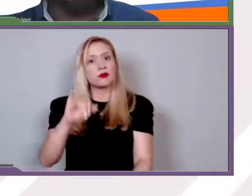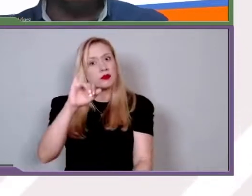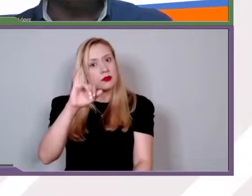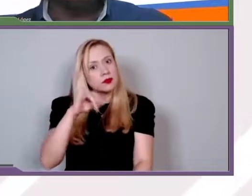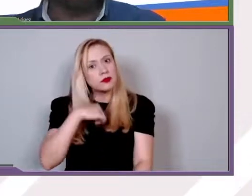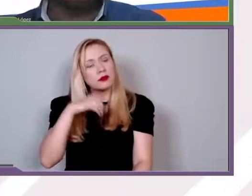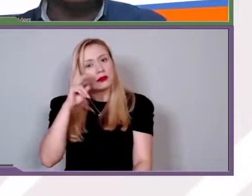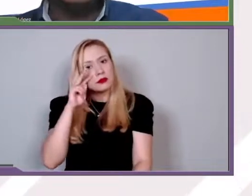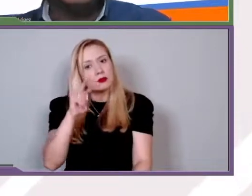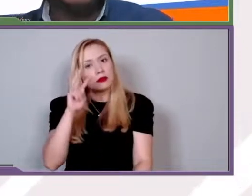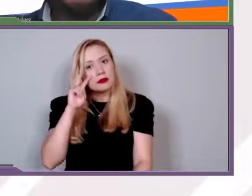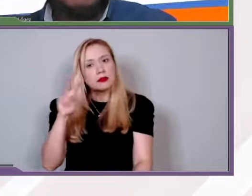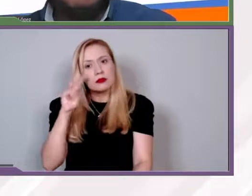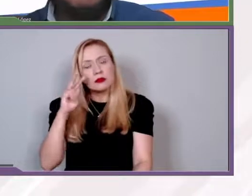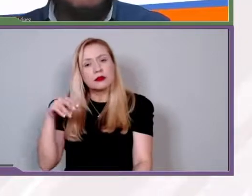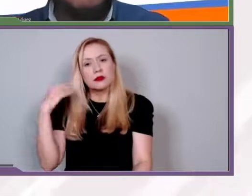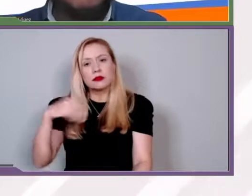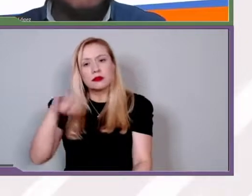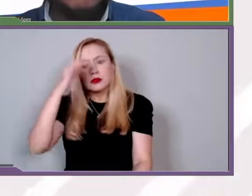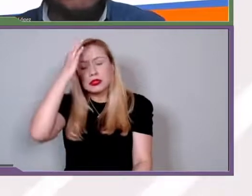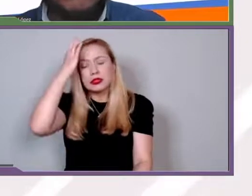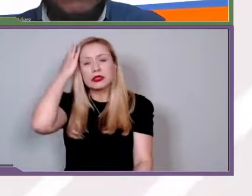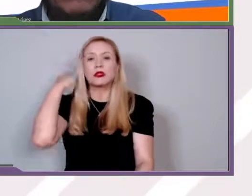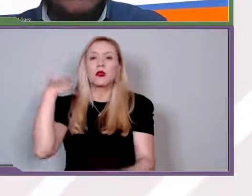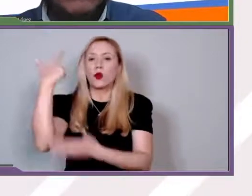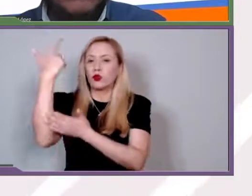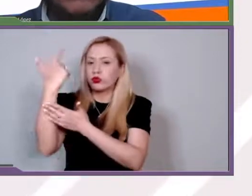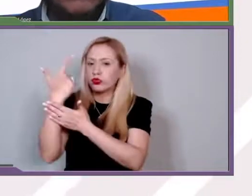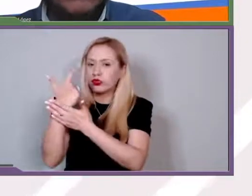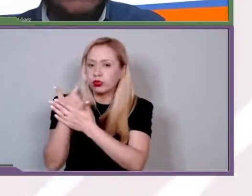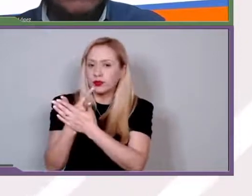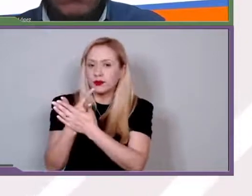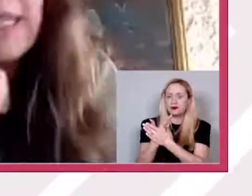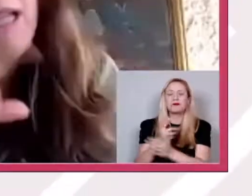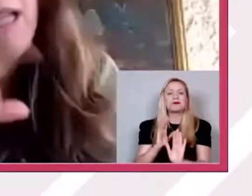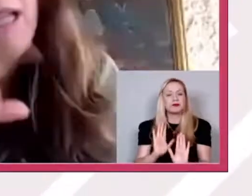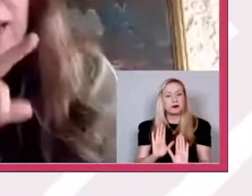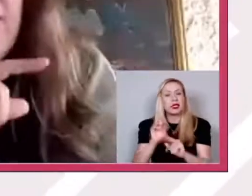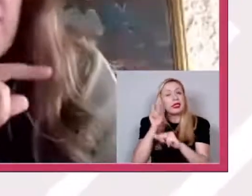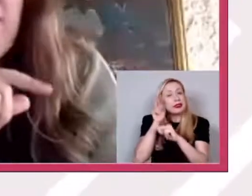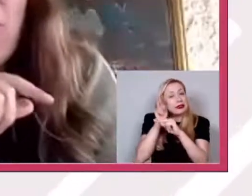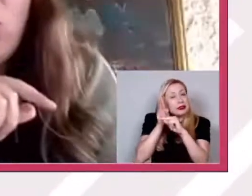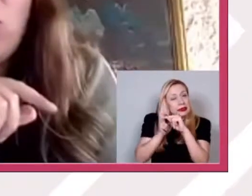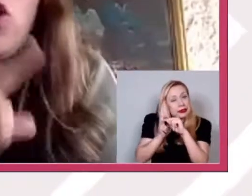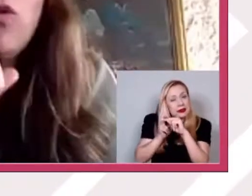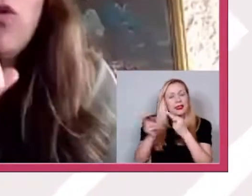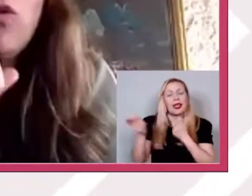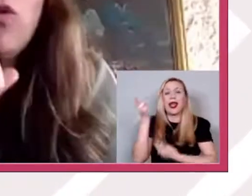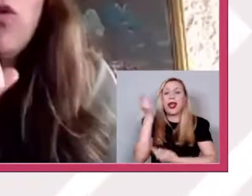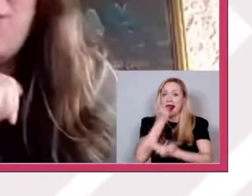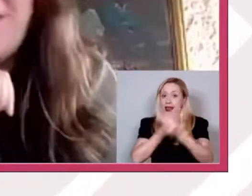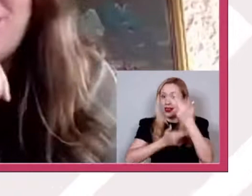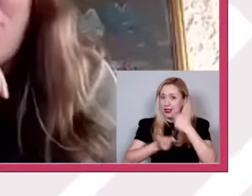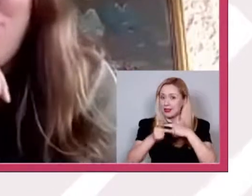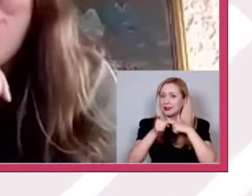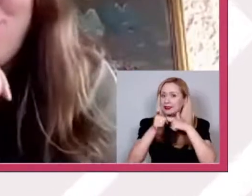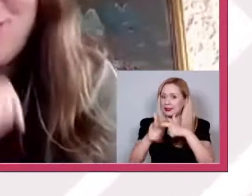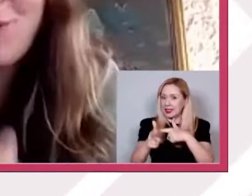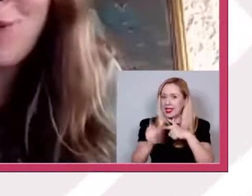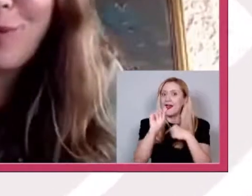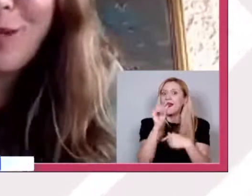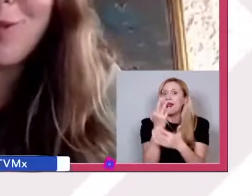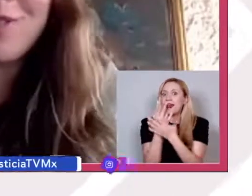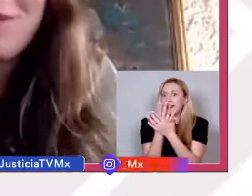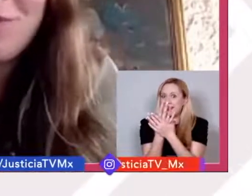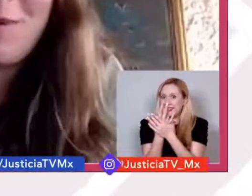algunas de los datos demográficos. Tenemos que hacer un corte y ahorita regresamos. No le cambien, estamos en